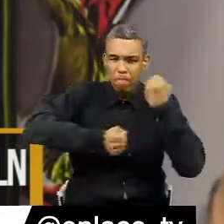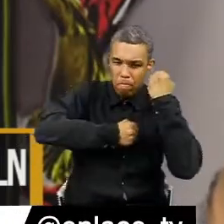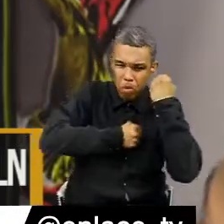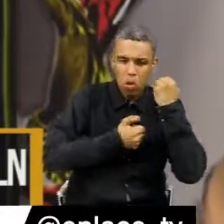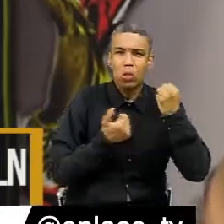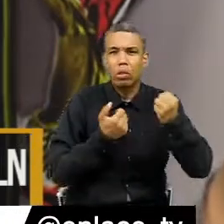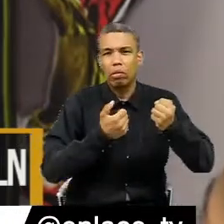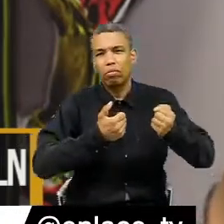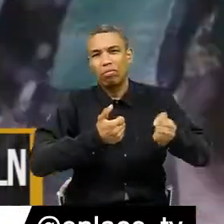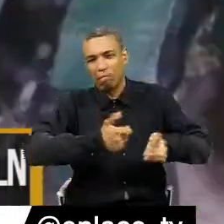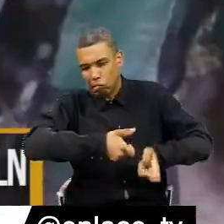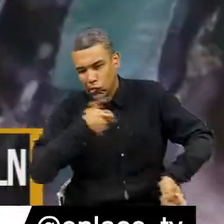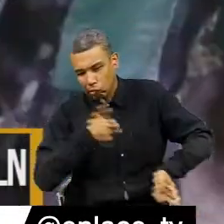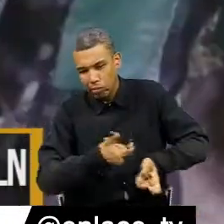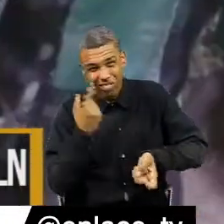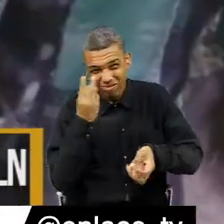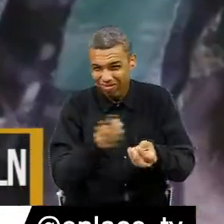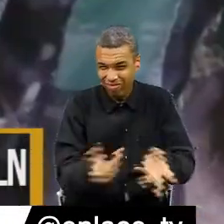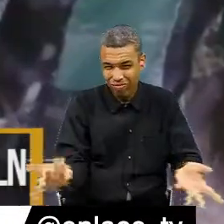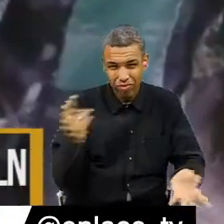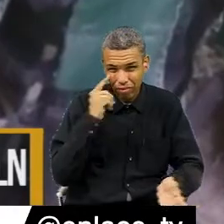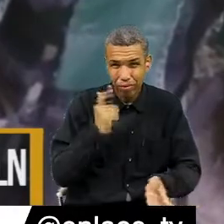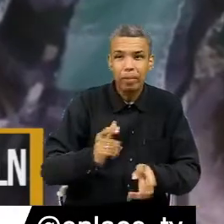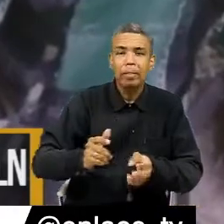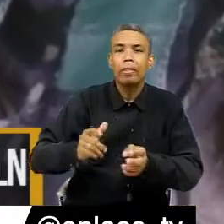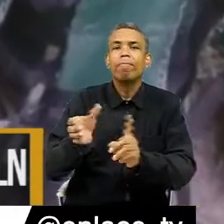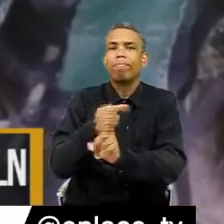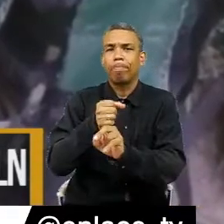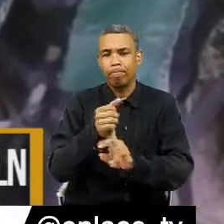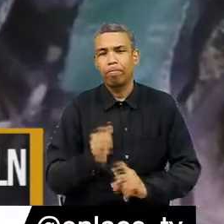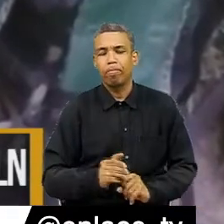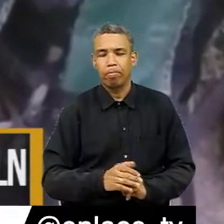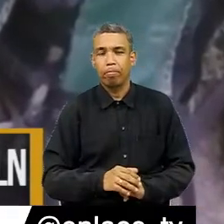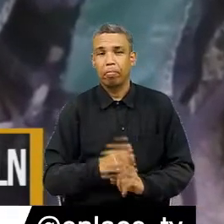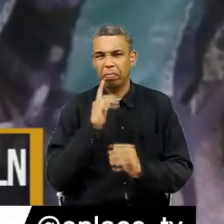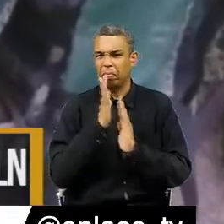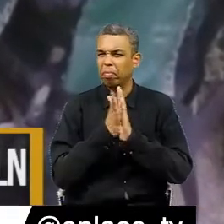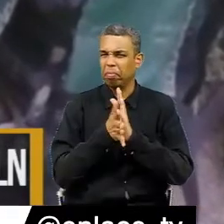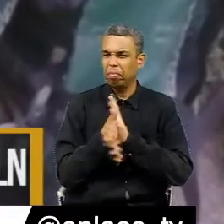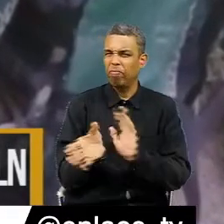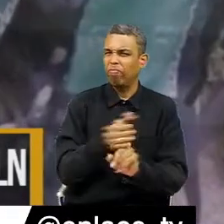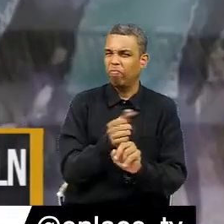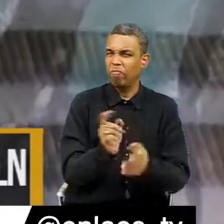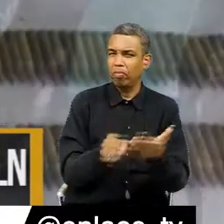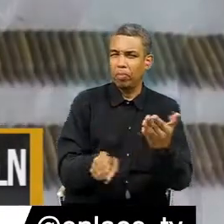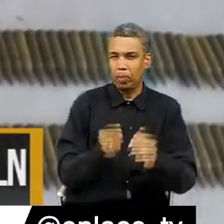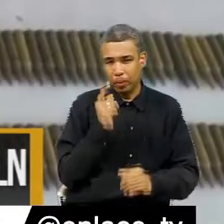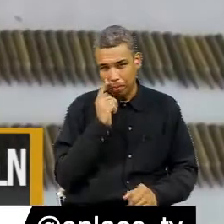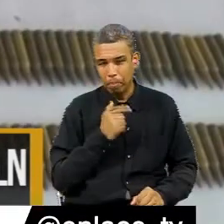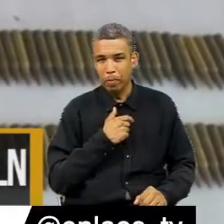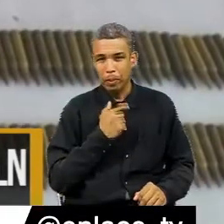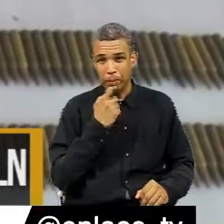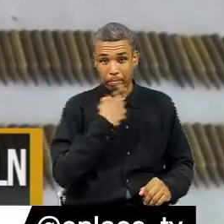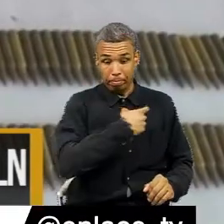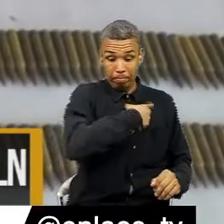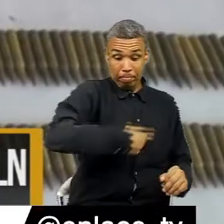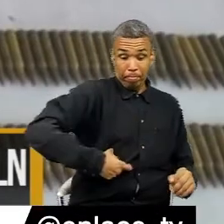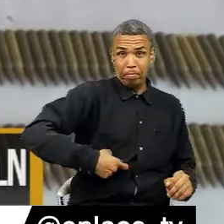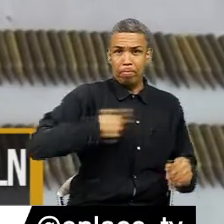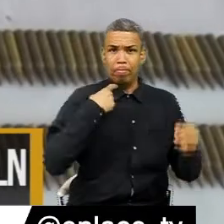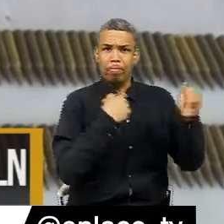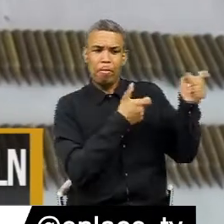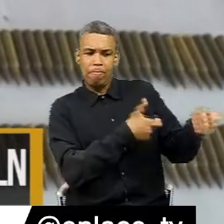fuerza pública por parte del ELN. Entre estos elementos se encuentran cartuchos para diferentes fusiles.